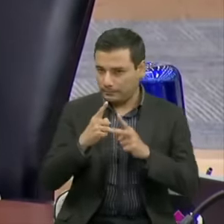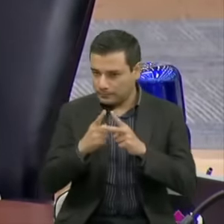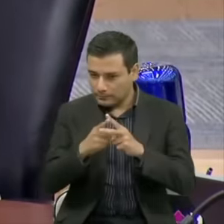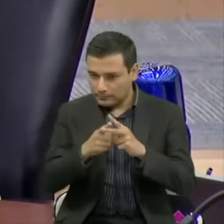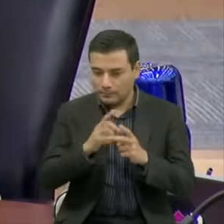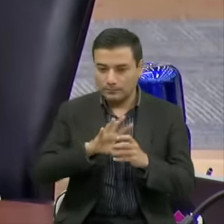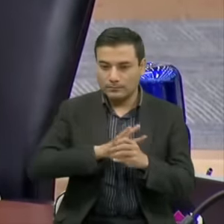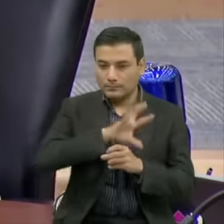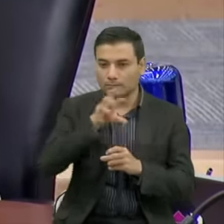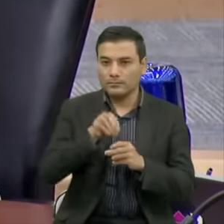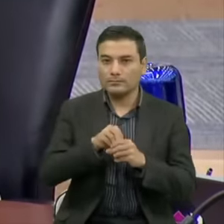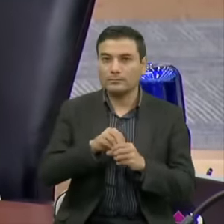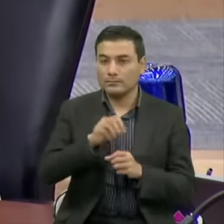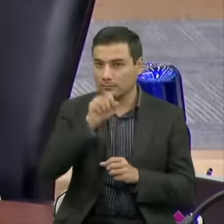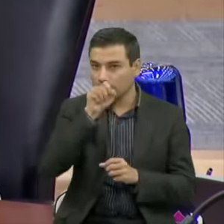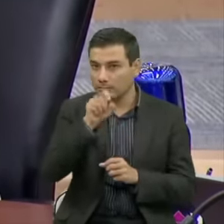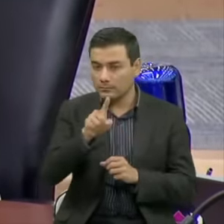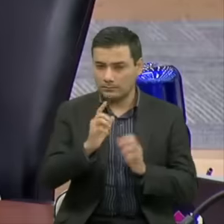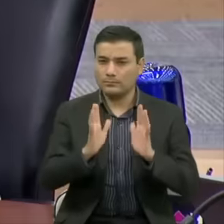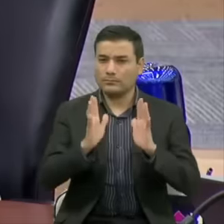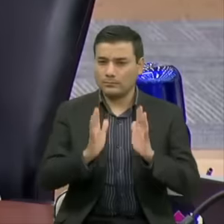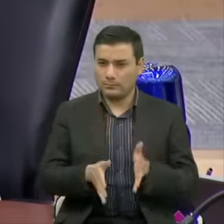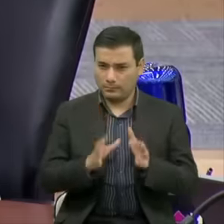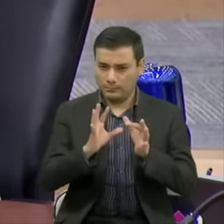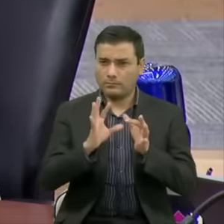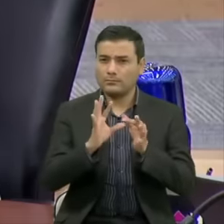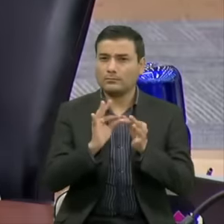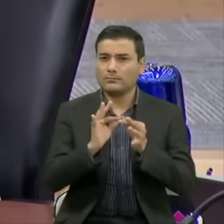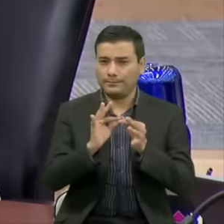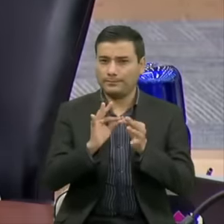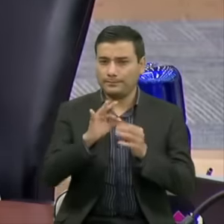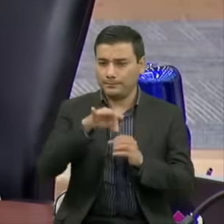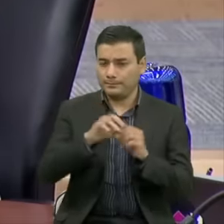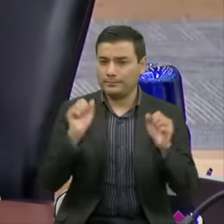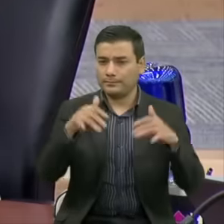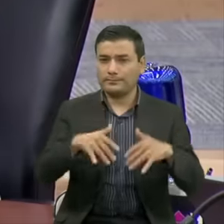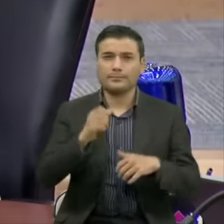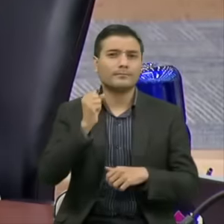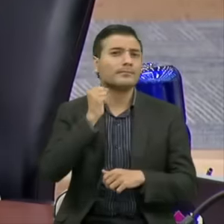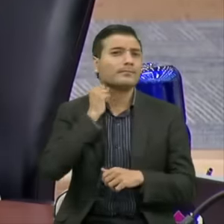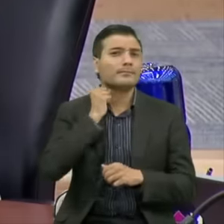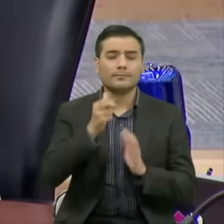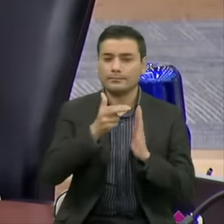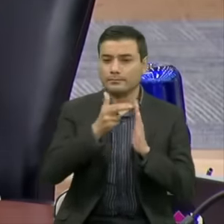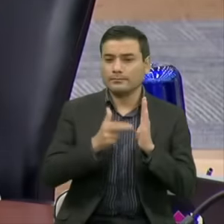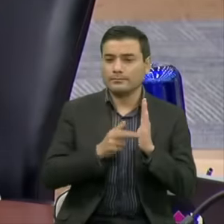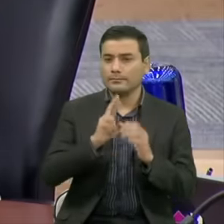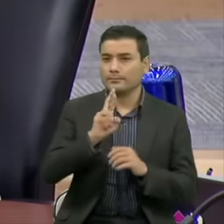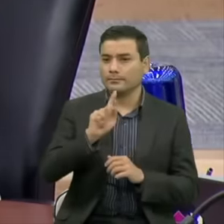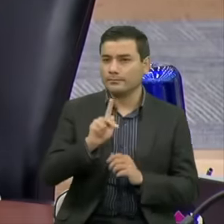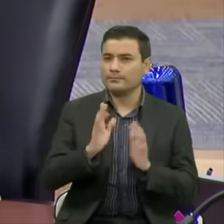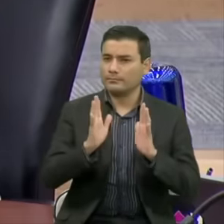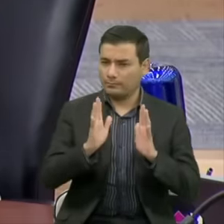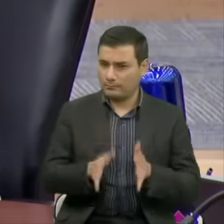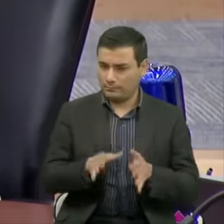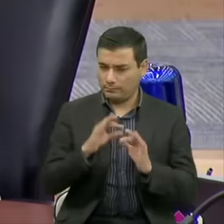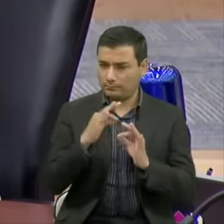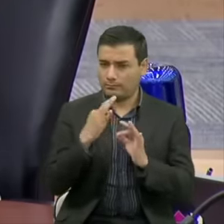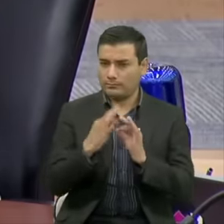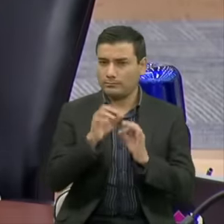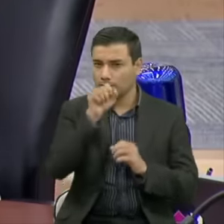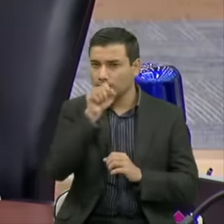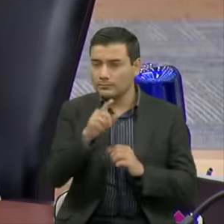total, se declara la validez de la elección de senadurías por el principio de representación proporcional, se asignan a los partidos